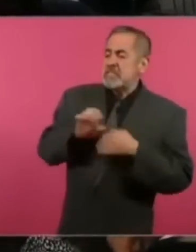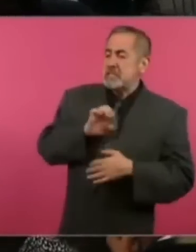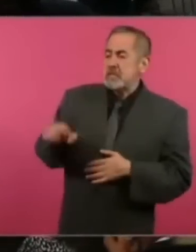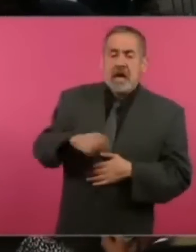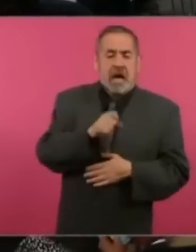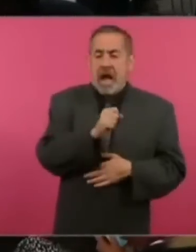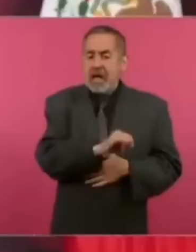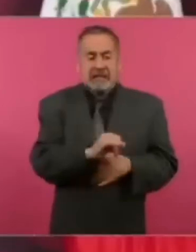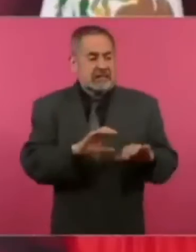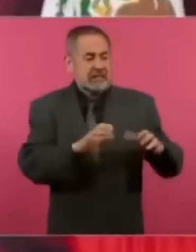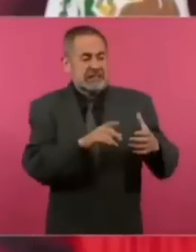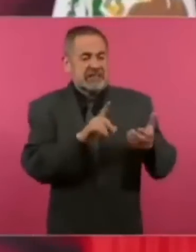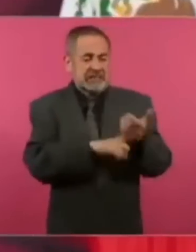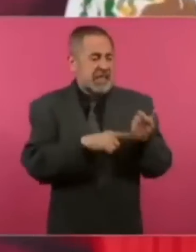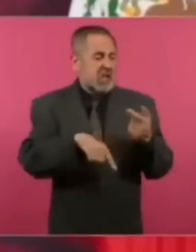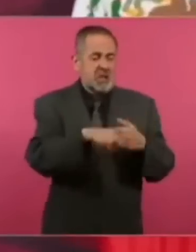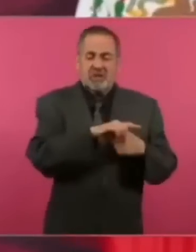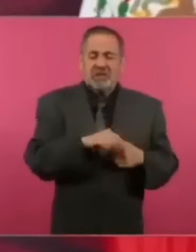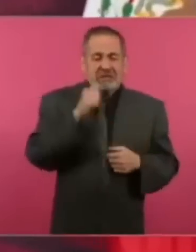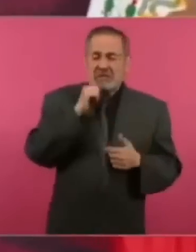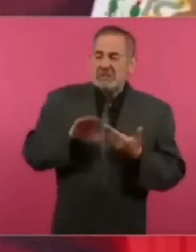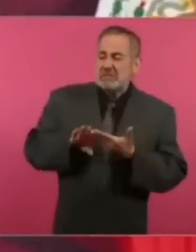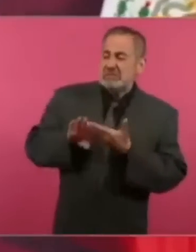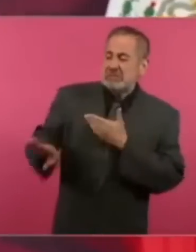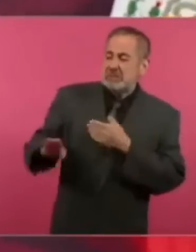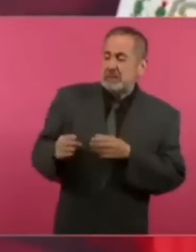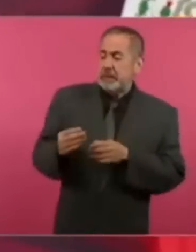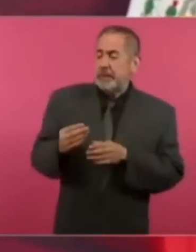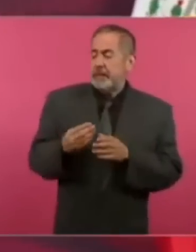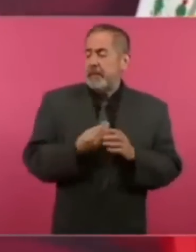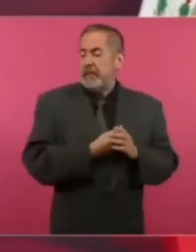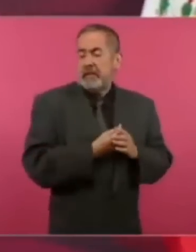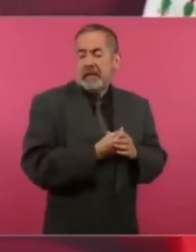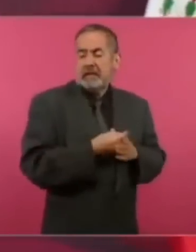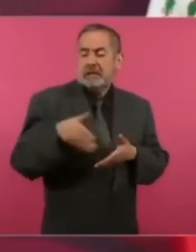también, racista, además de clasista.